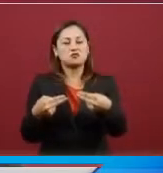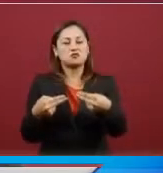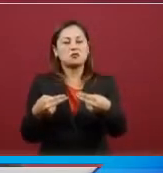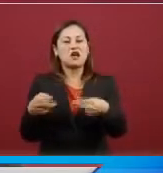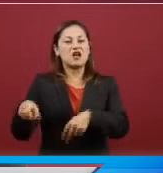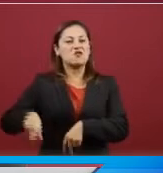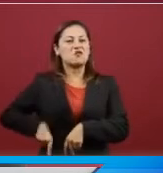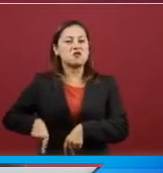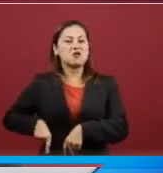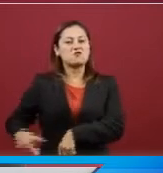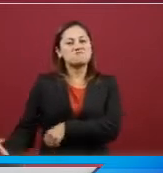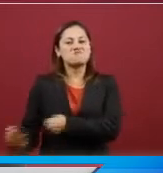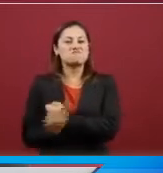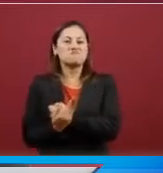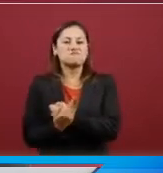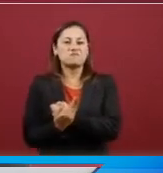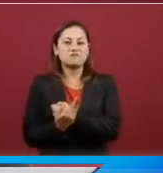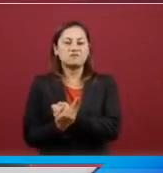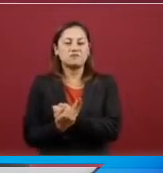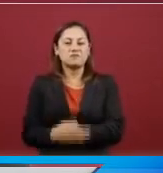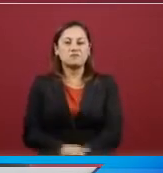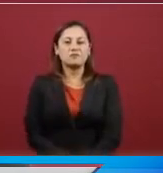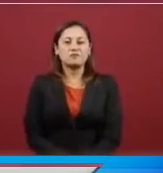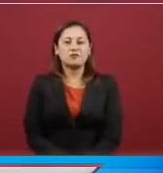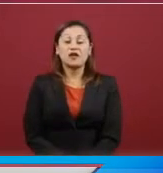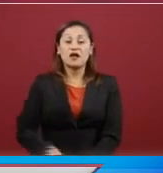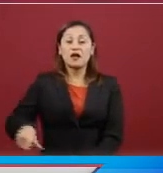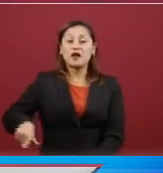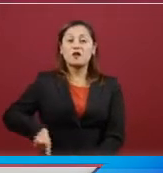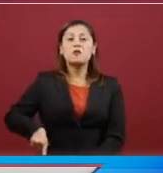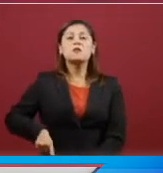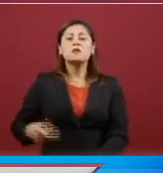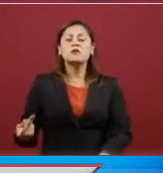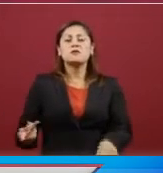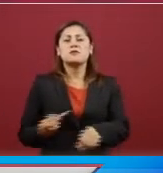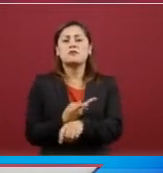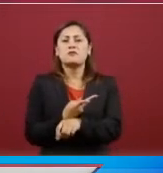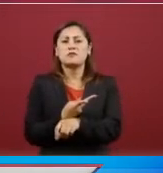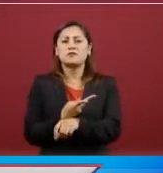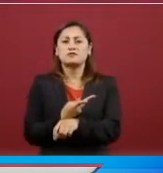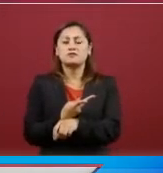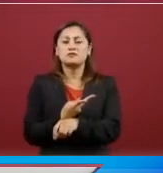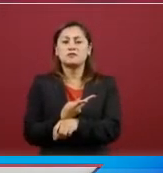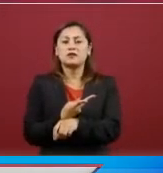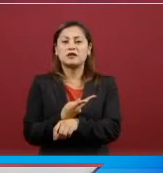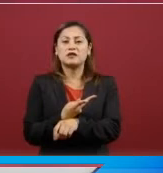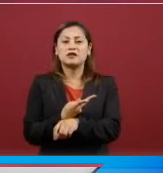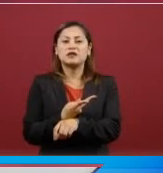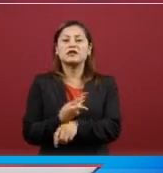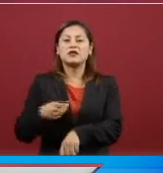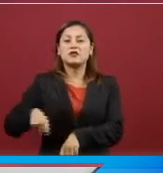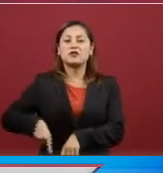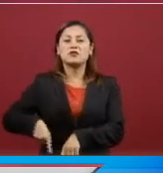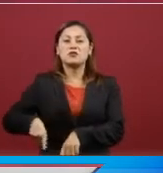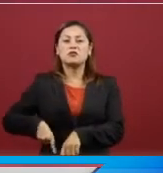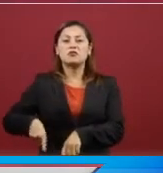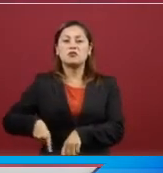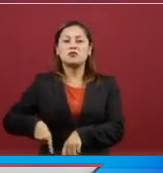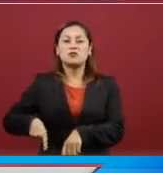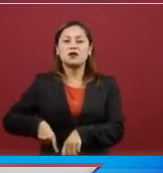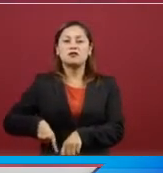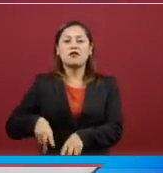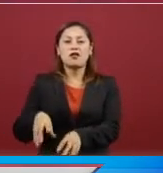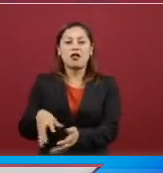Corrupción de gobiernos neoliberales. El gobierno estaba destinado a facilitar el